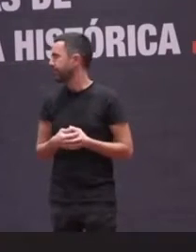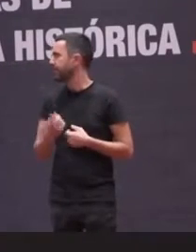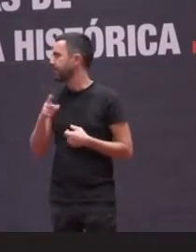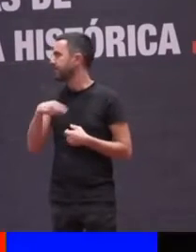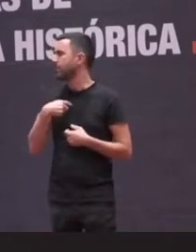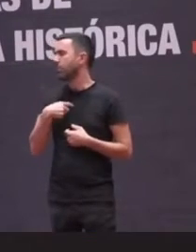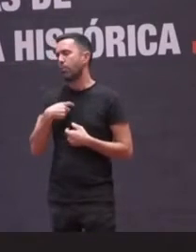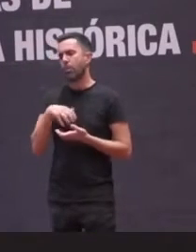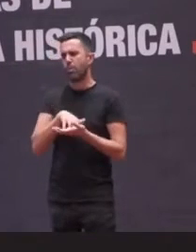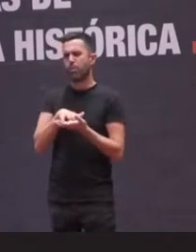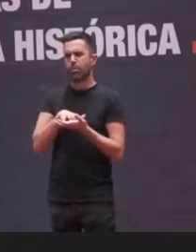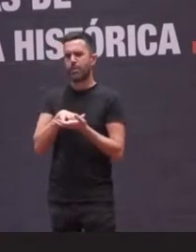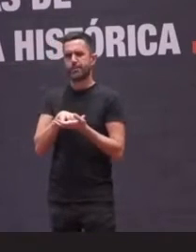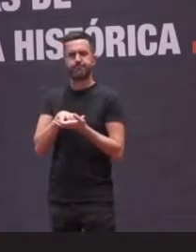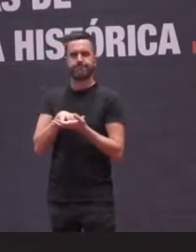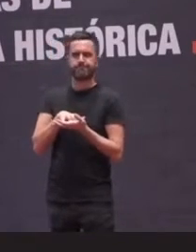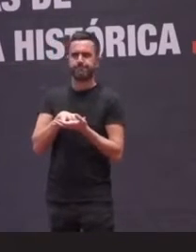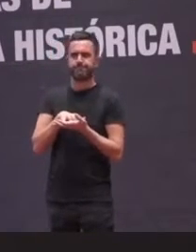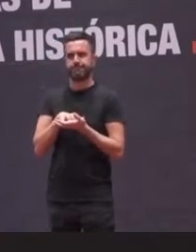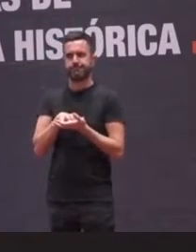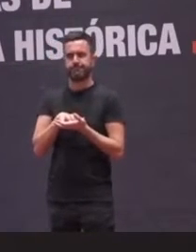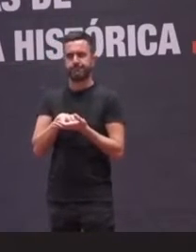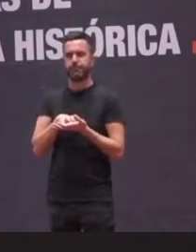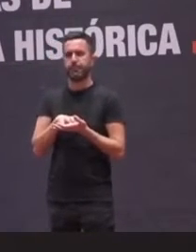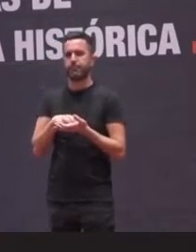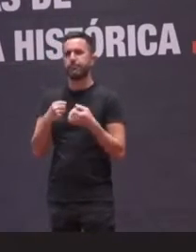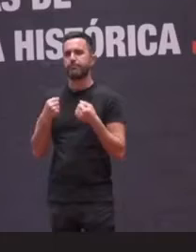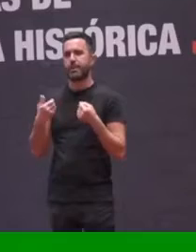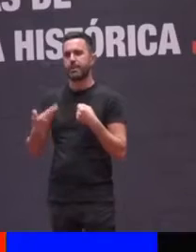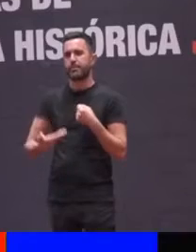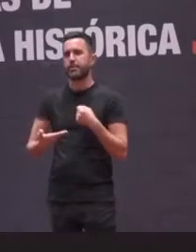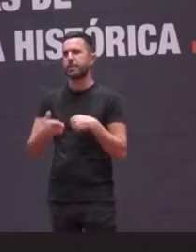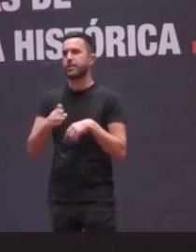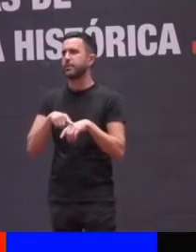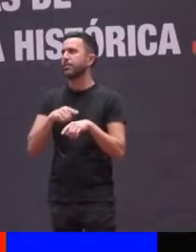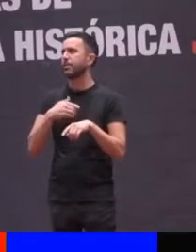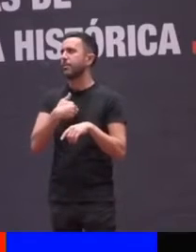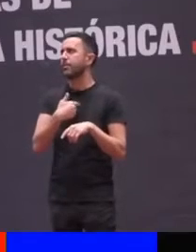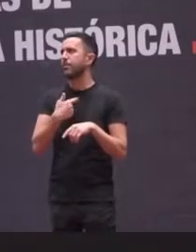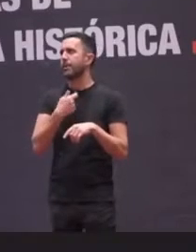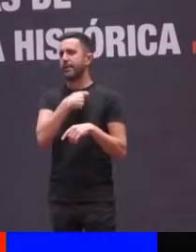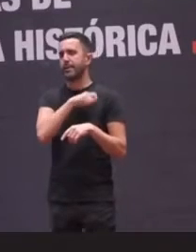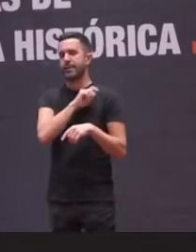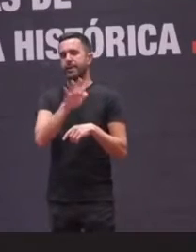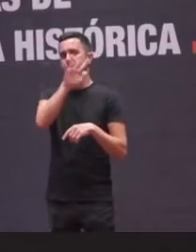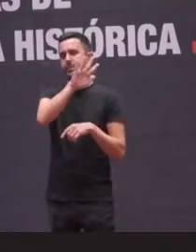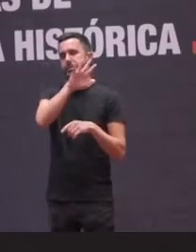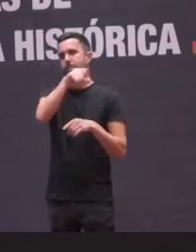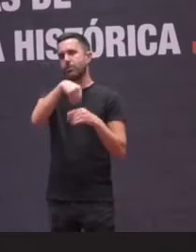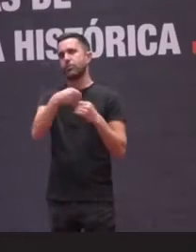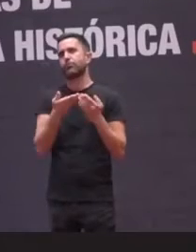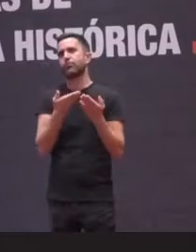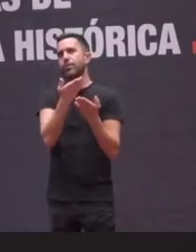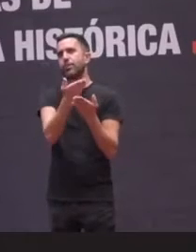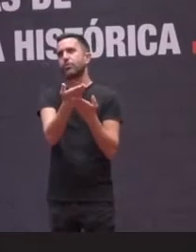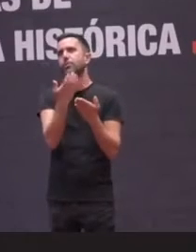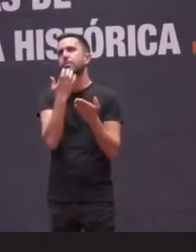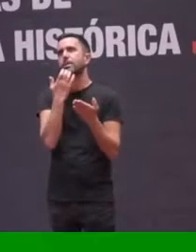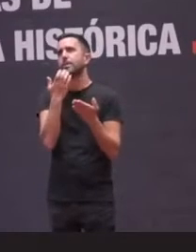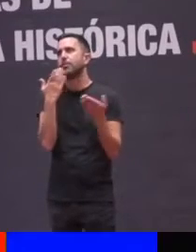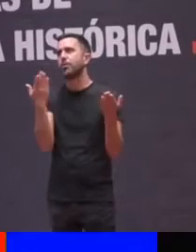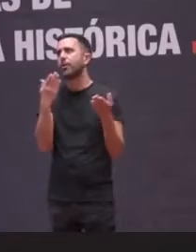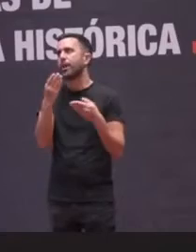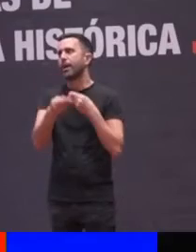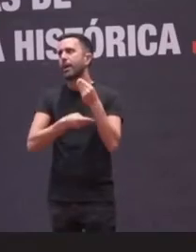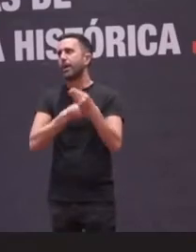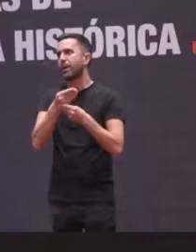de que o seu papel poida ser moito máis activo que o que ten o Estado nun eventual solicitude, por exemplo, da execución provisional